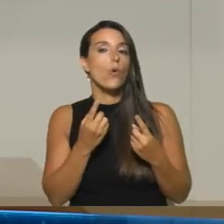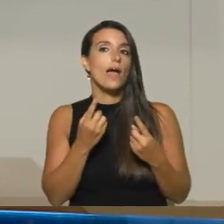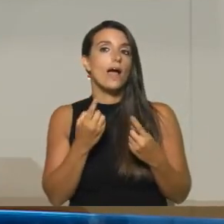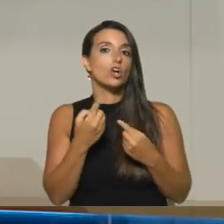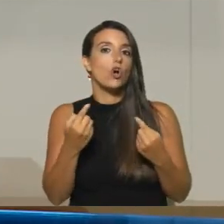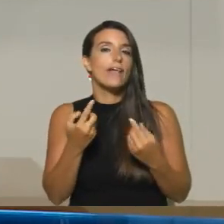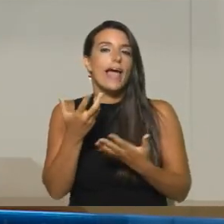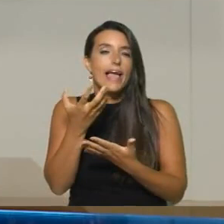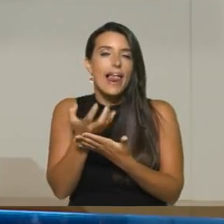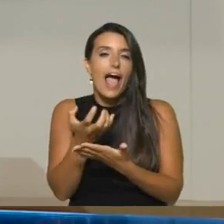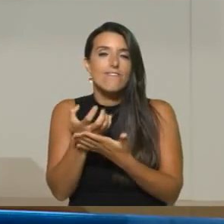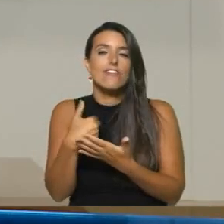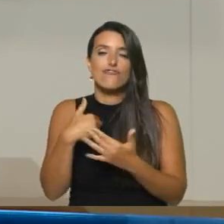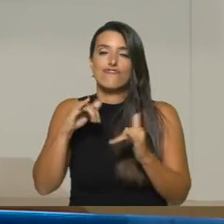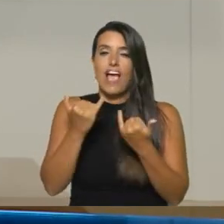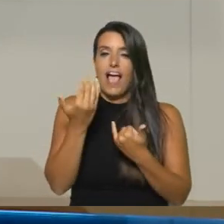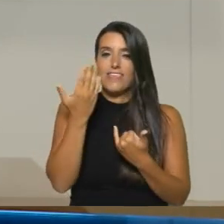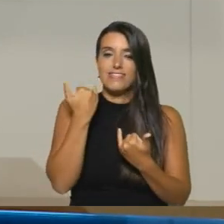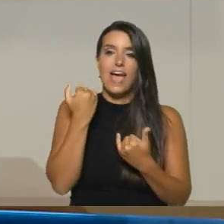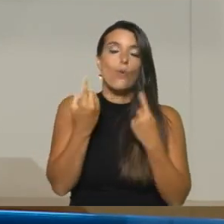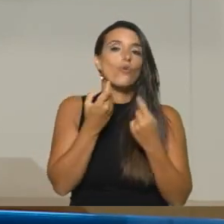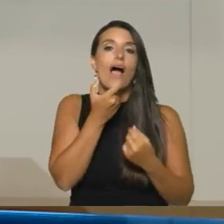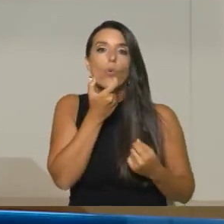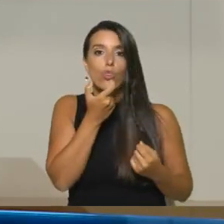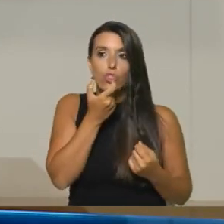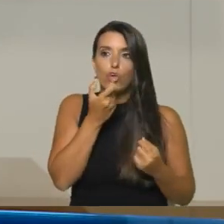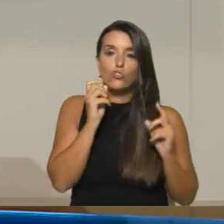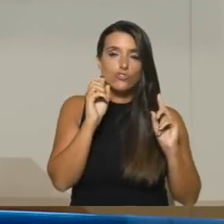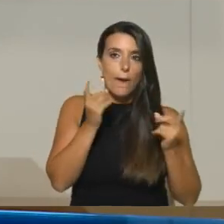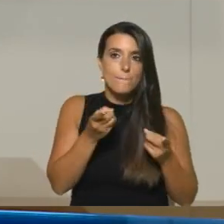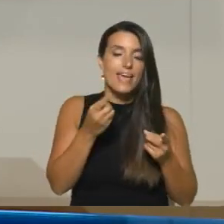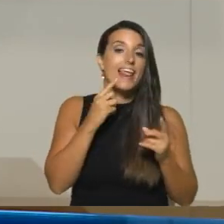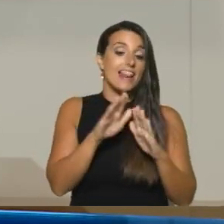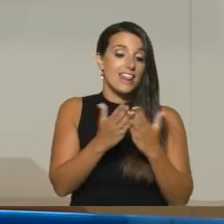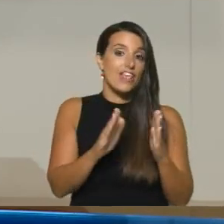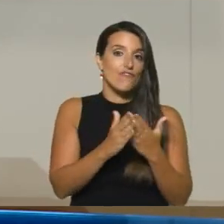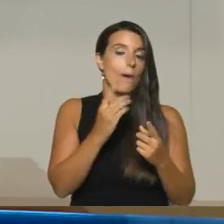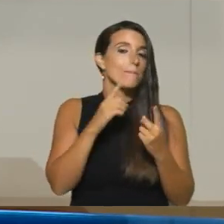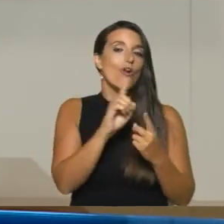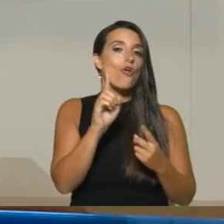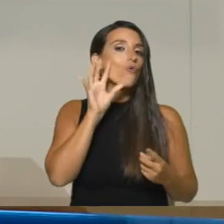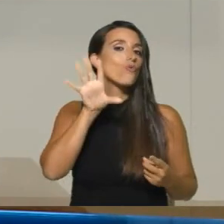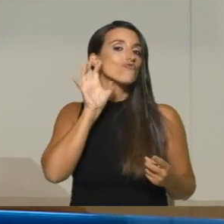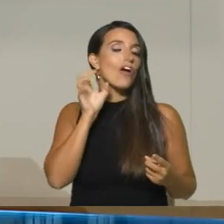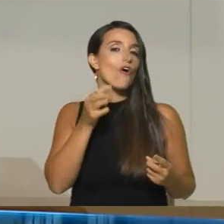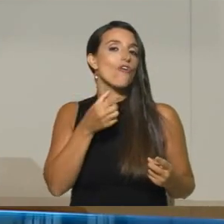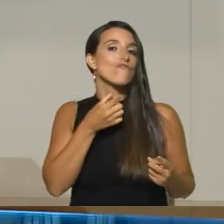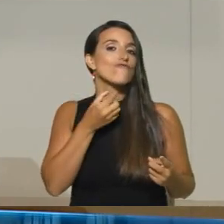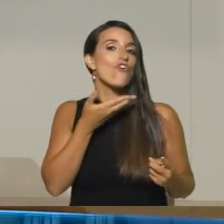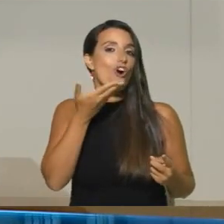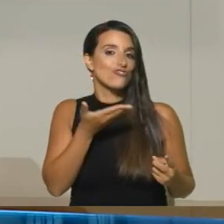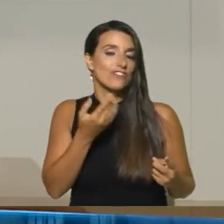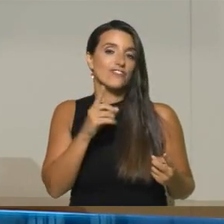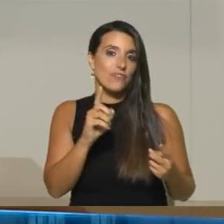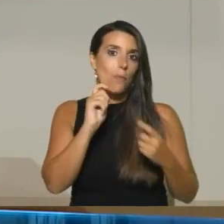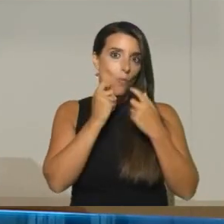sacadas de cosas que yo ya había hecho algunos audios que están en el libro pero no se habían escuchado las voces creo que es una